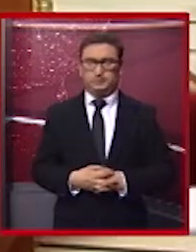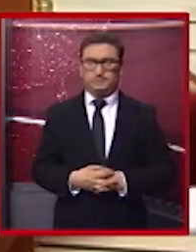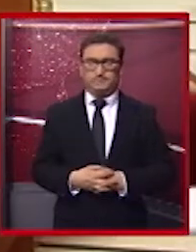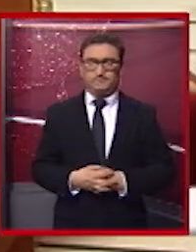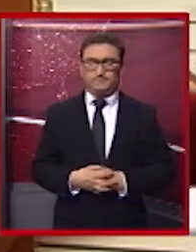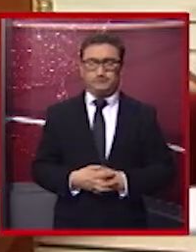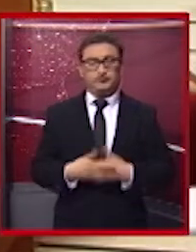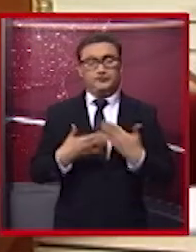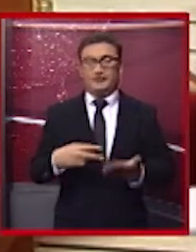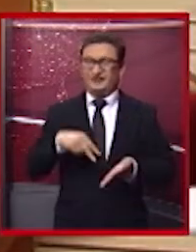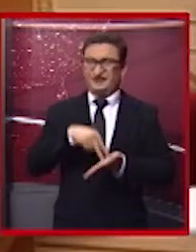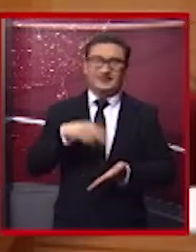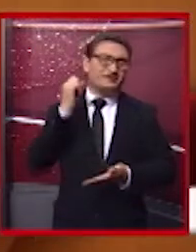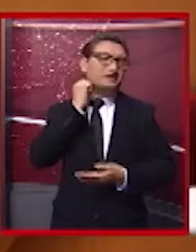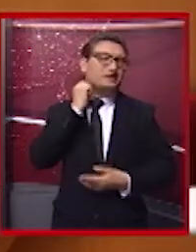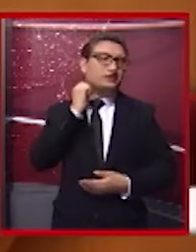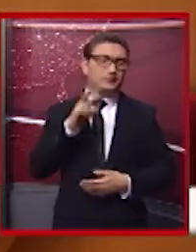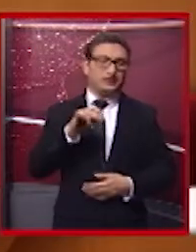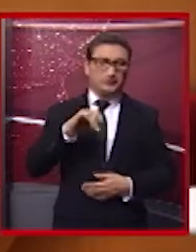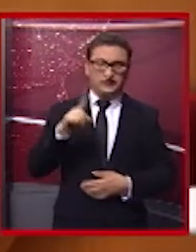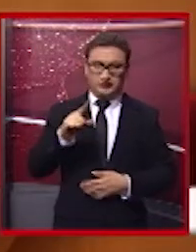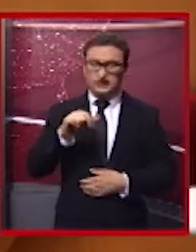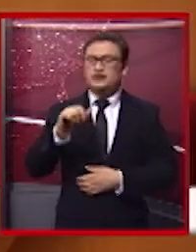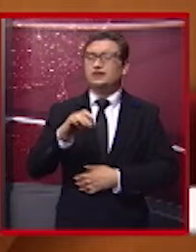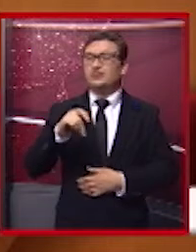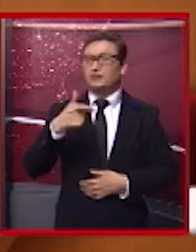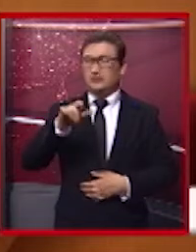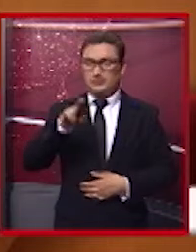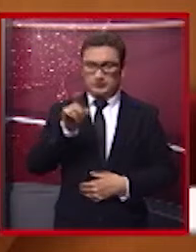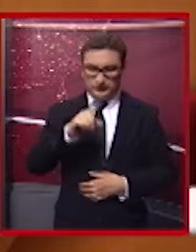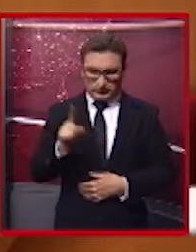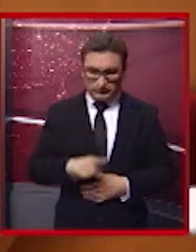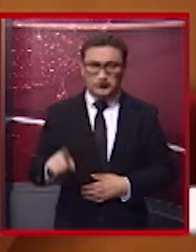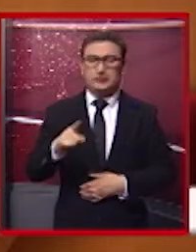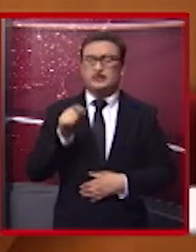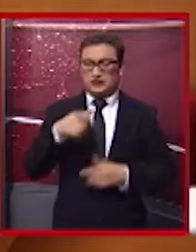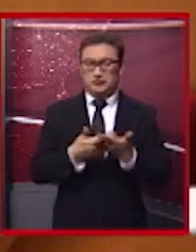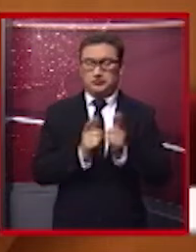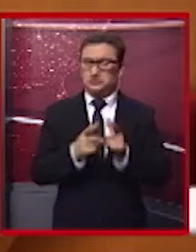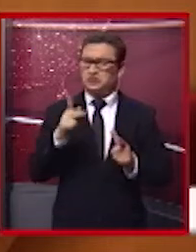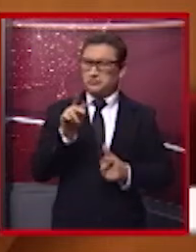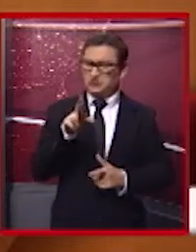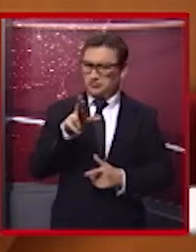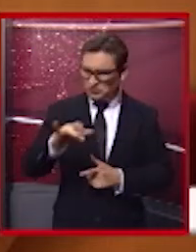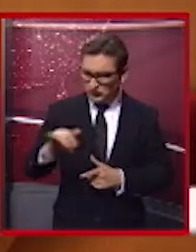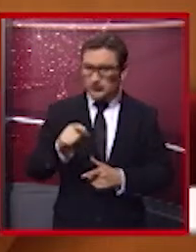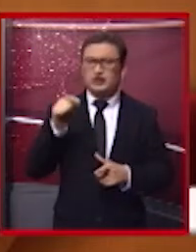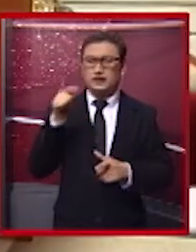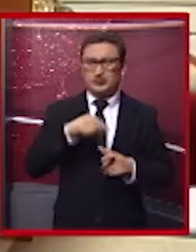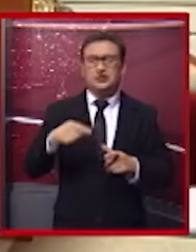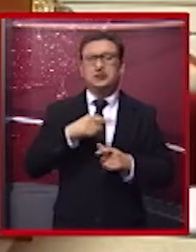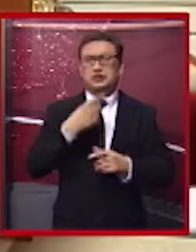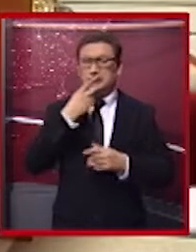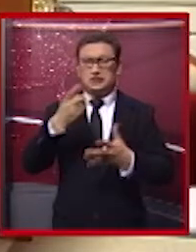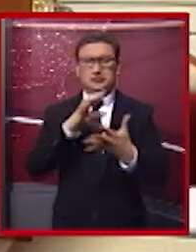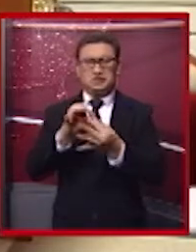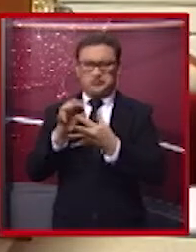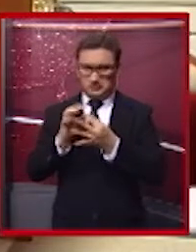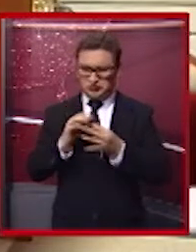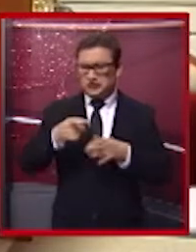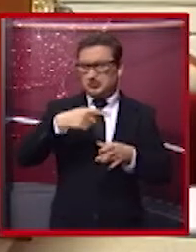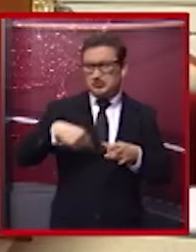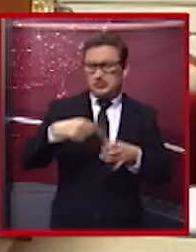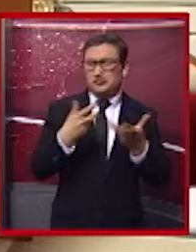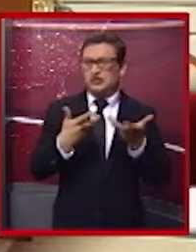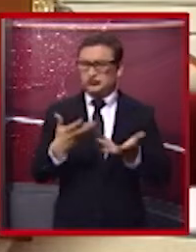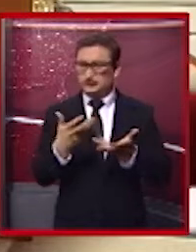Bueno, desde tribuna, la senadora Vanessa Rubio Márquez del PRI destacó los acuerdos comerciales de los que México forma parte y